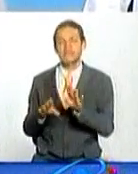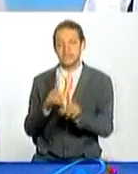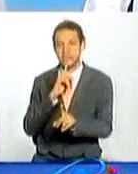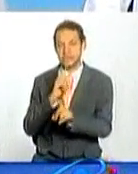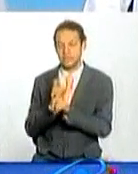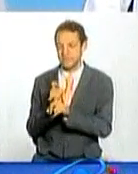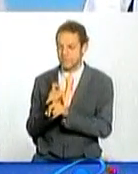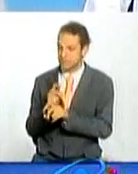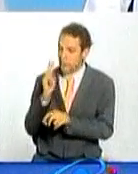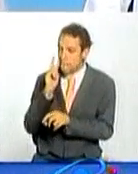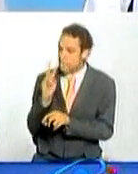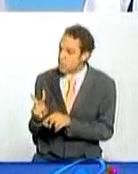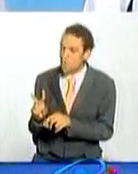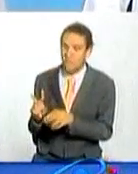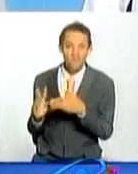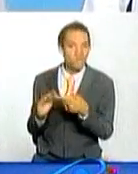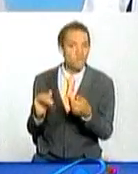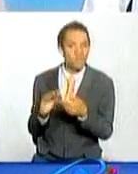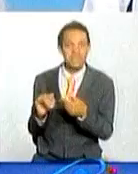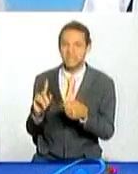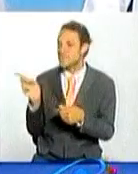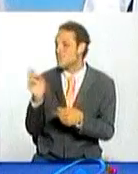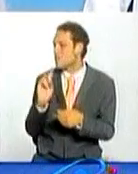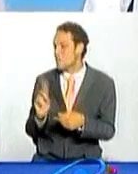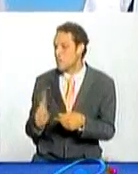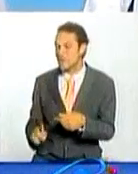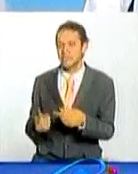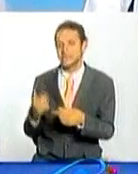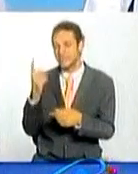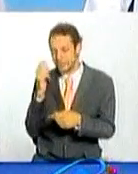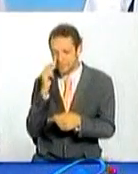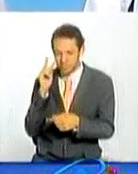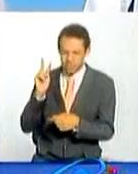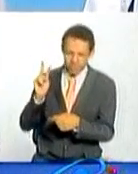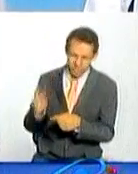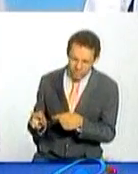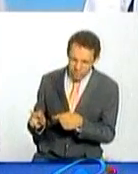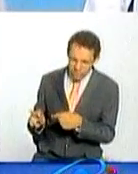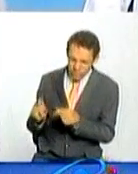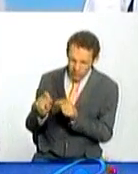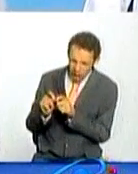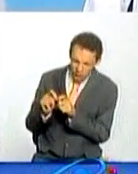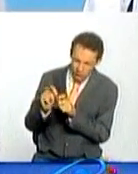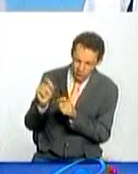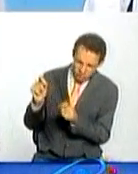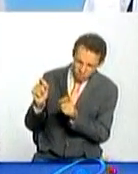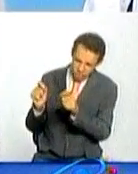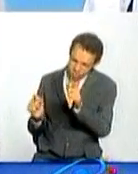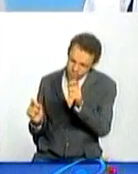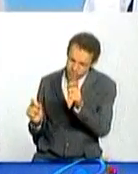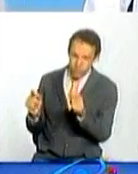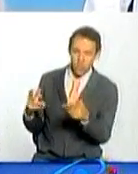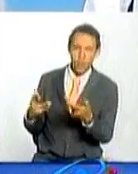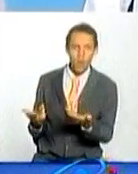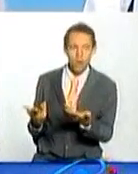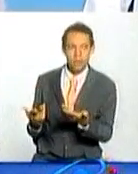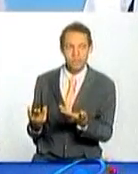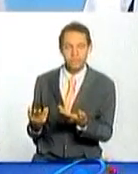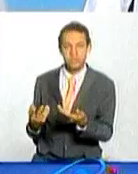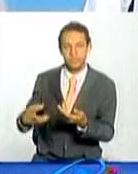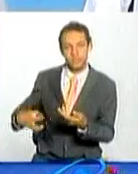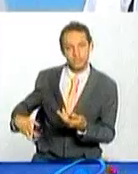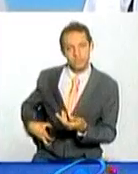poderlo apreciar con ecografía, pero cuando lo vemos lo estudiamos muy bien, empezando por la cabeza